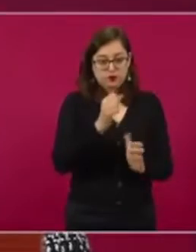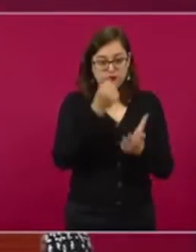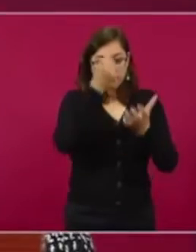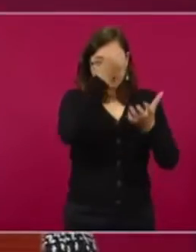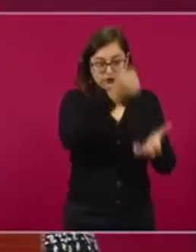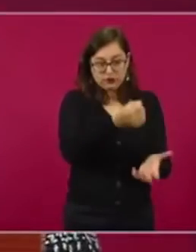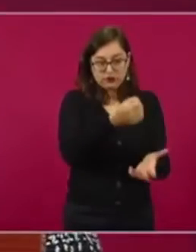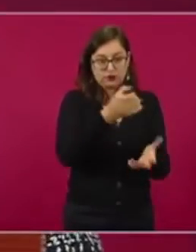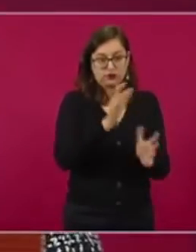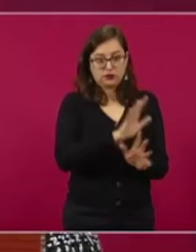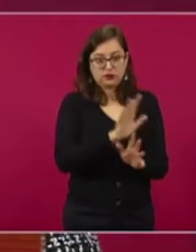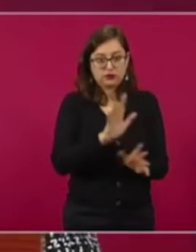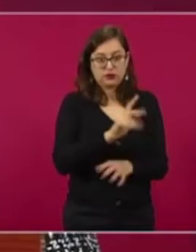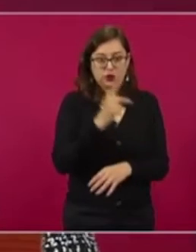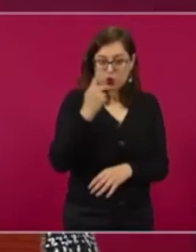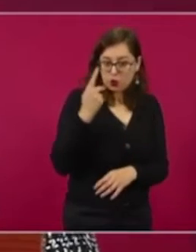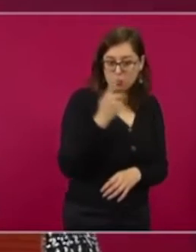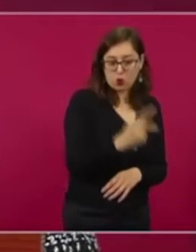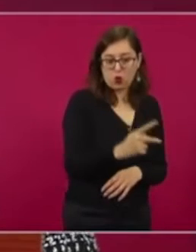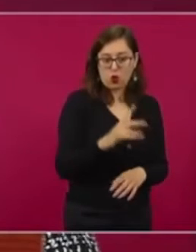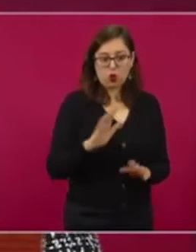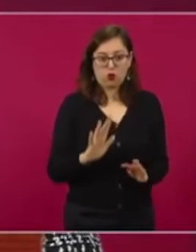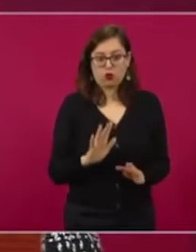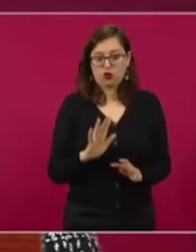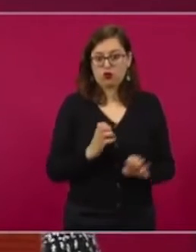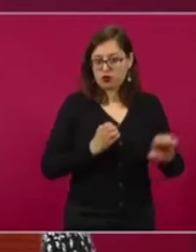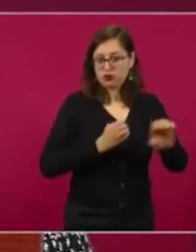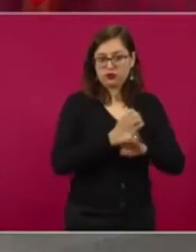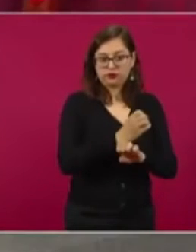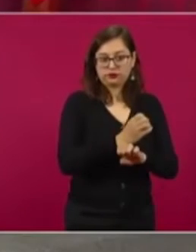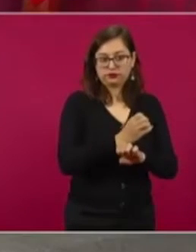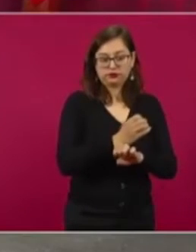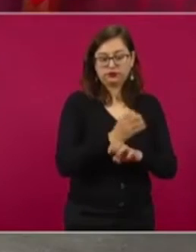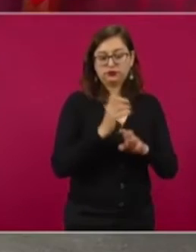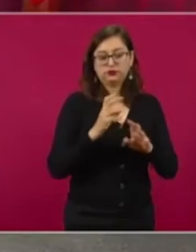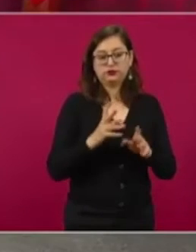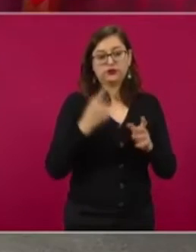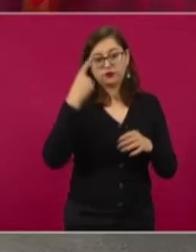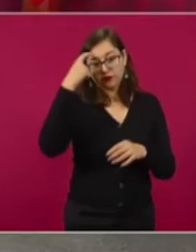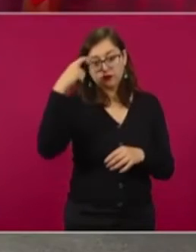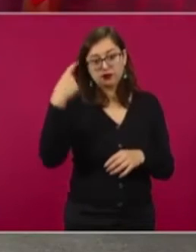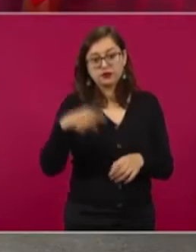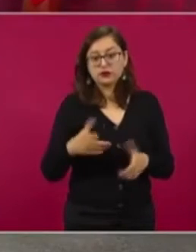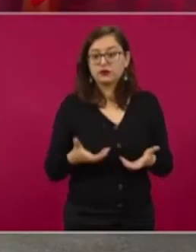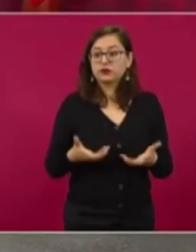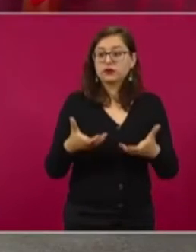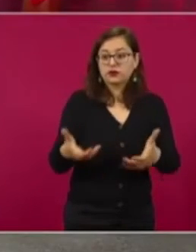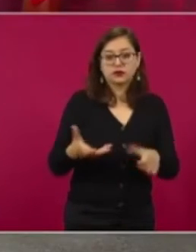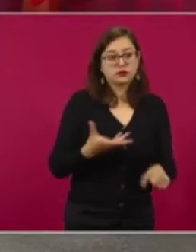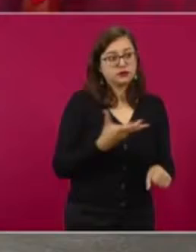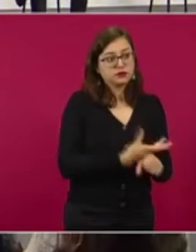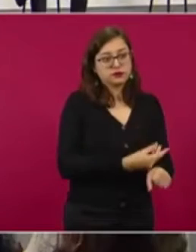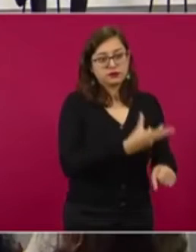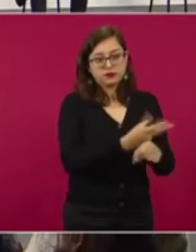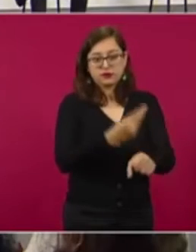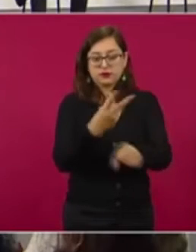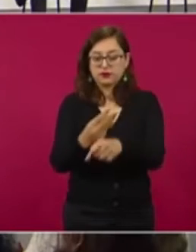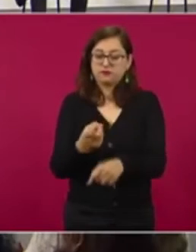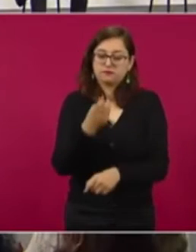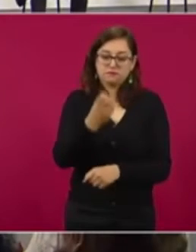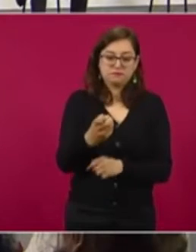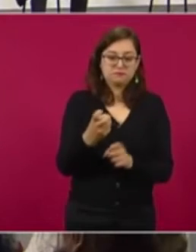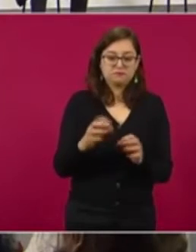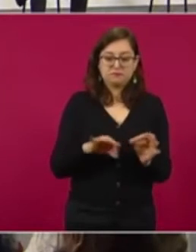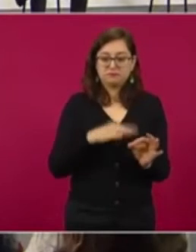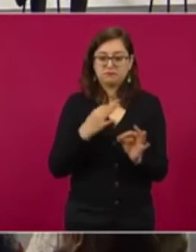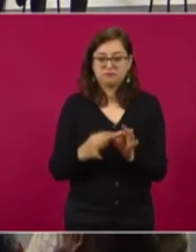decidió que fuera efectivamente para la recuperación de las vialidades. Eso sería, presidente.